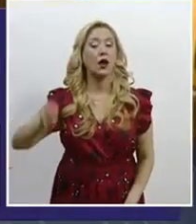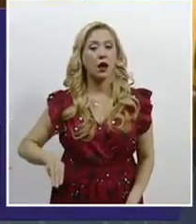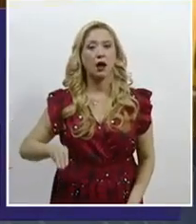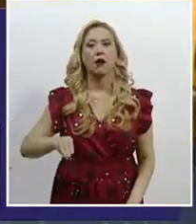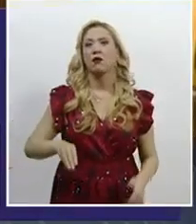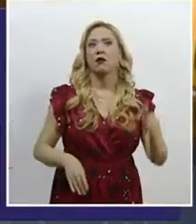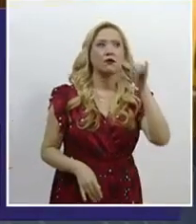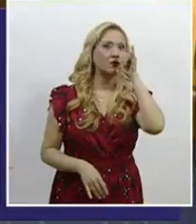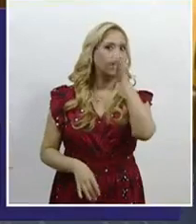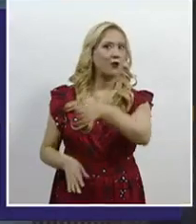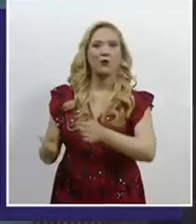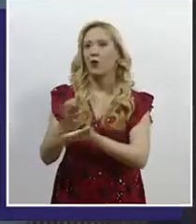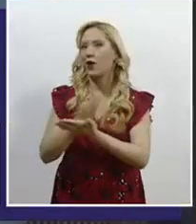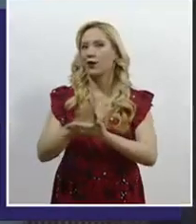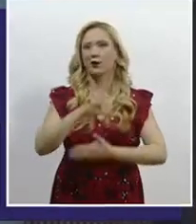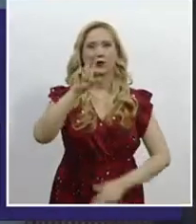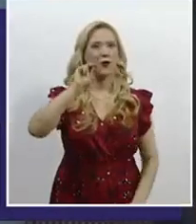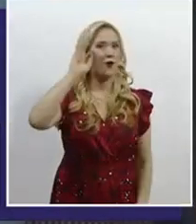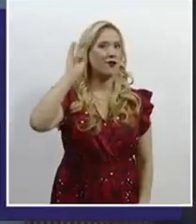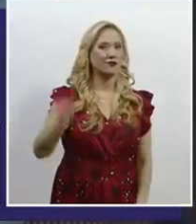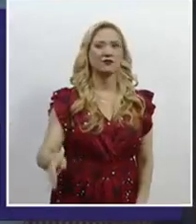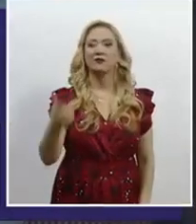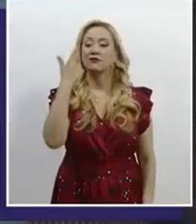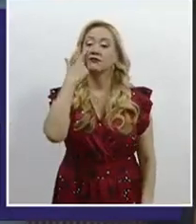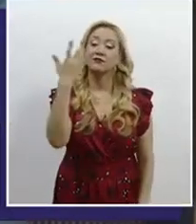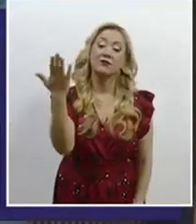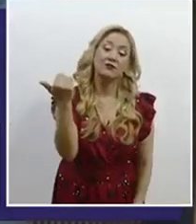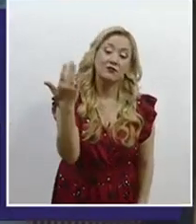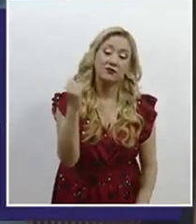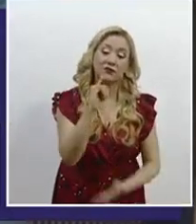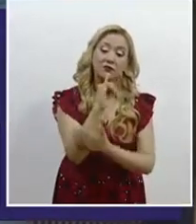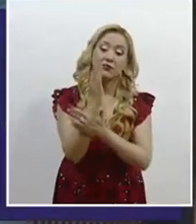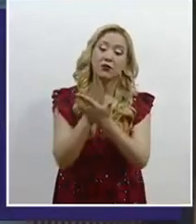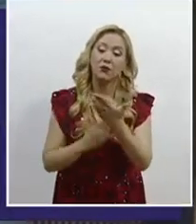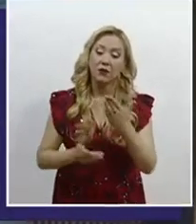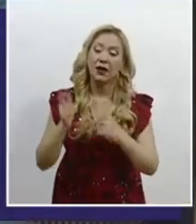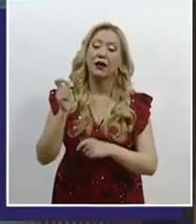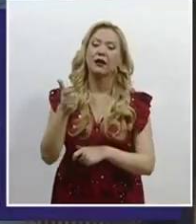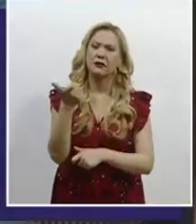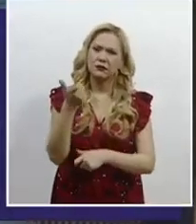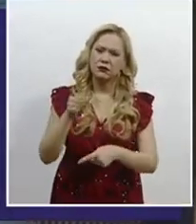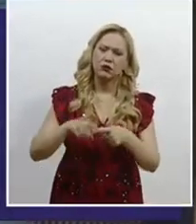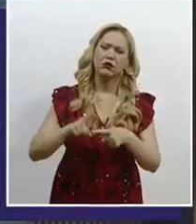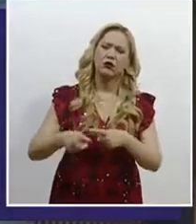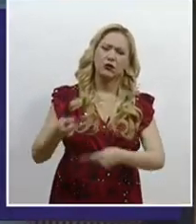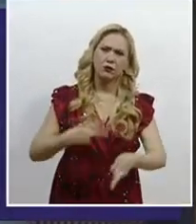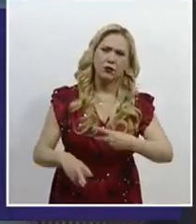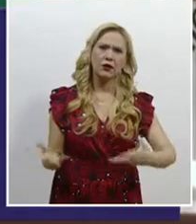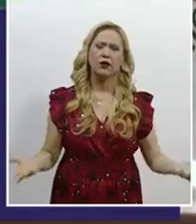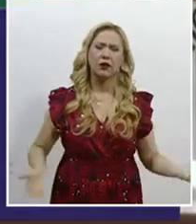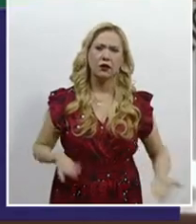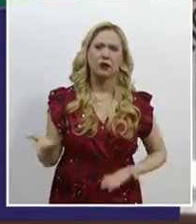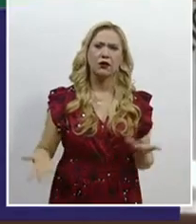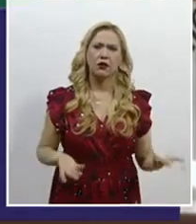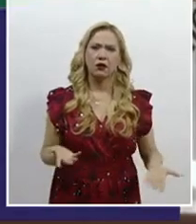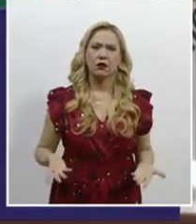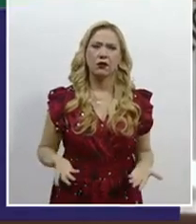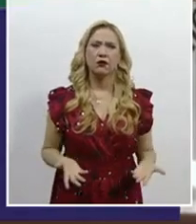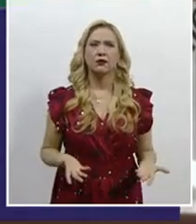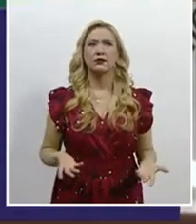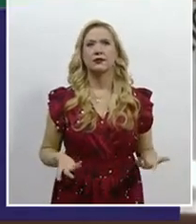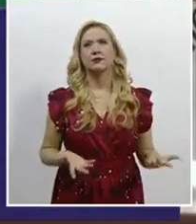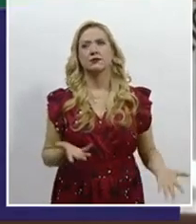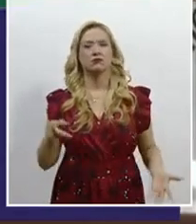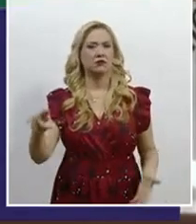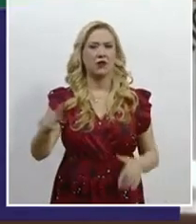impugnados por Morena al considerar que debían presentar informes de fiscalización, requisito que según la sala no corresponde a las